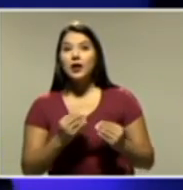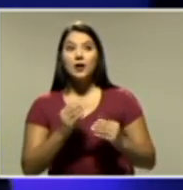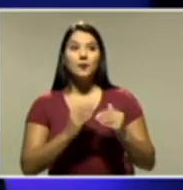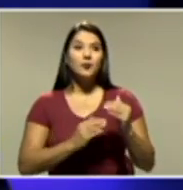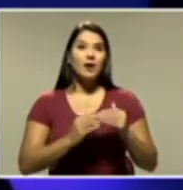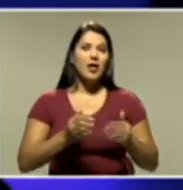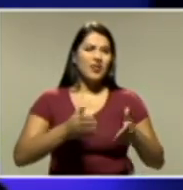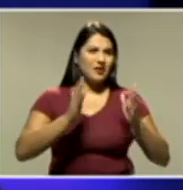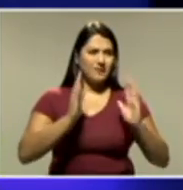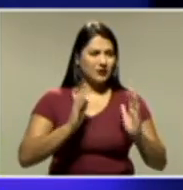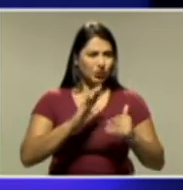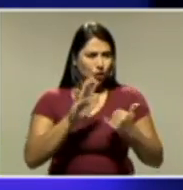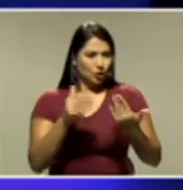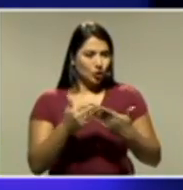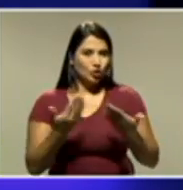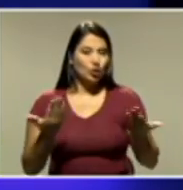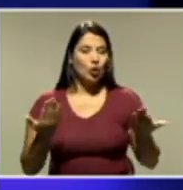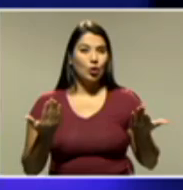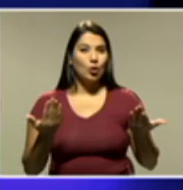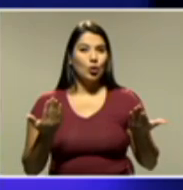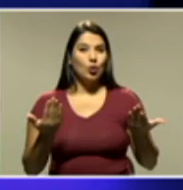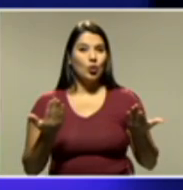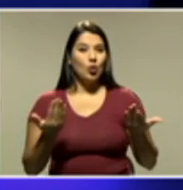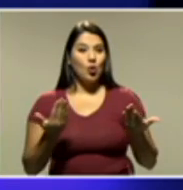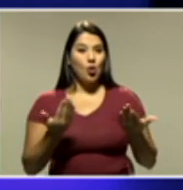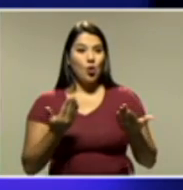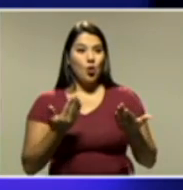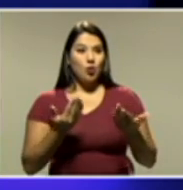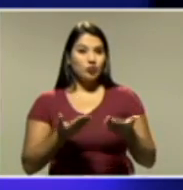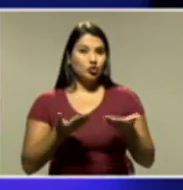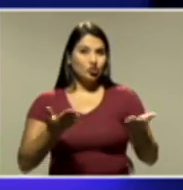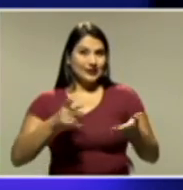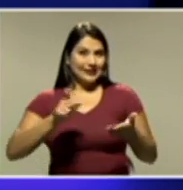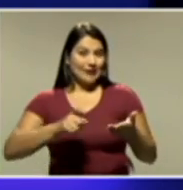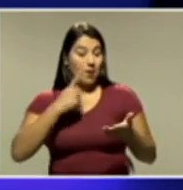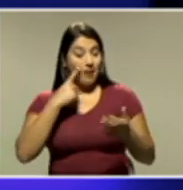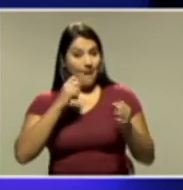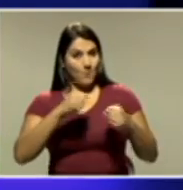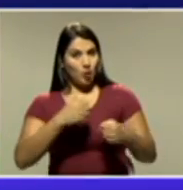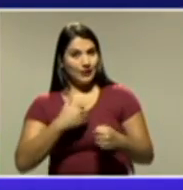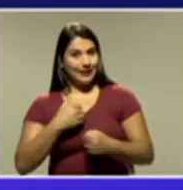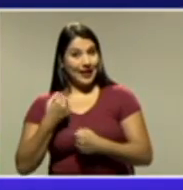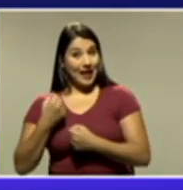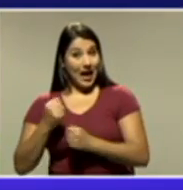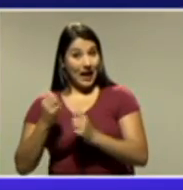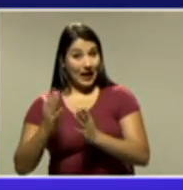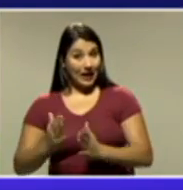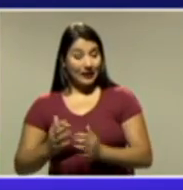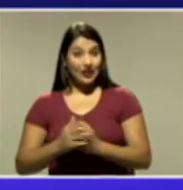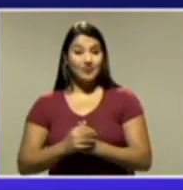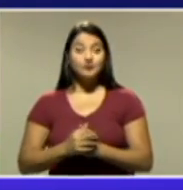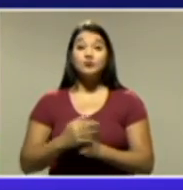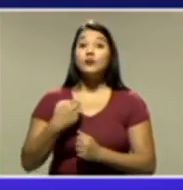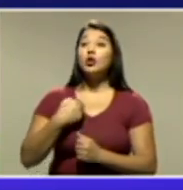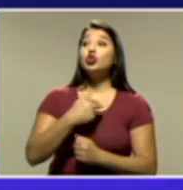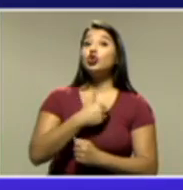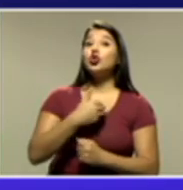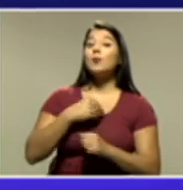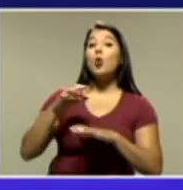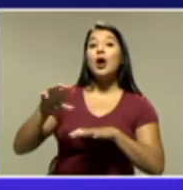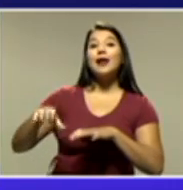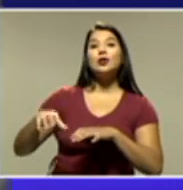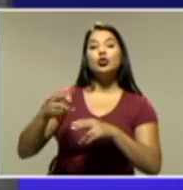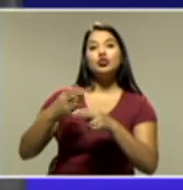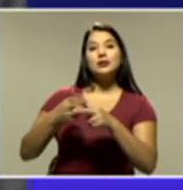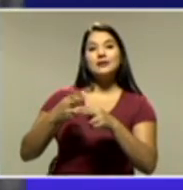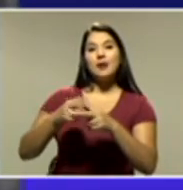edificio, toda la logística de una alcaldía. Tenemos al cantón Benjamín del